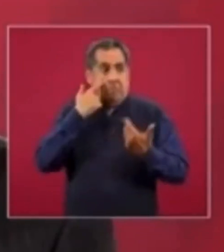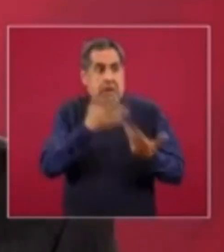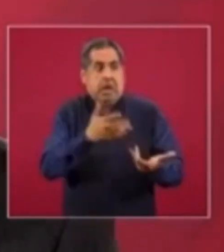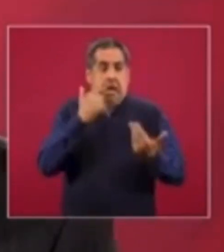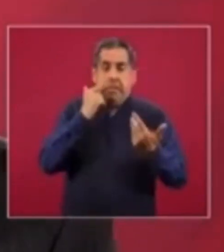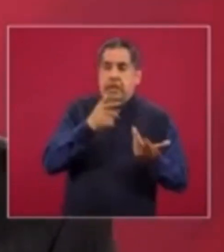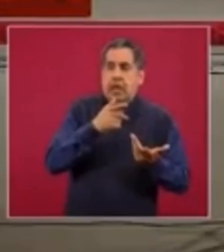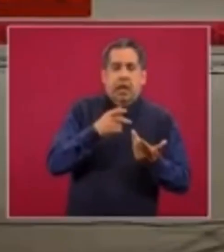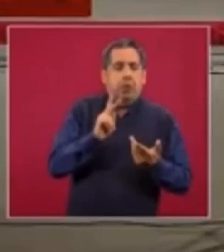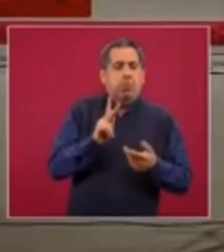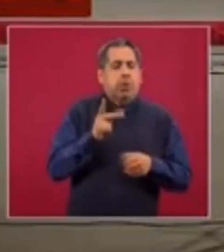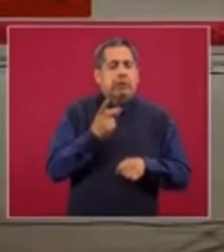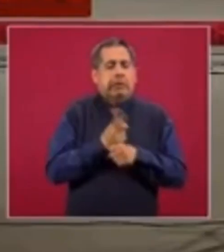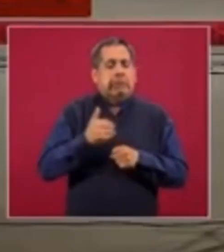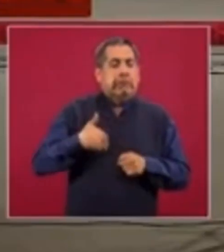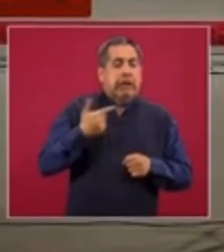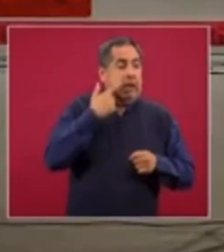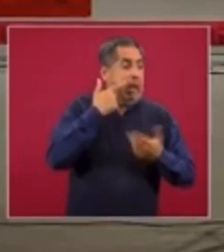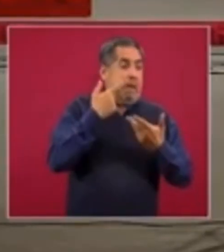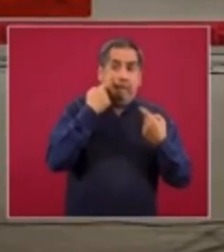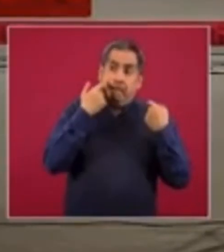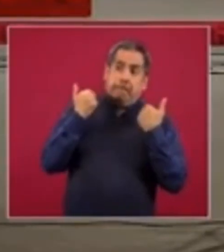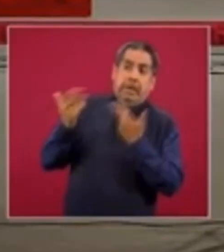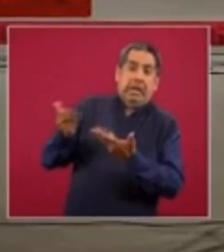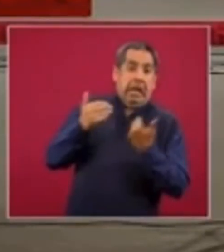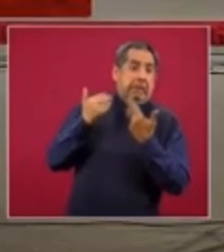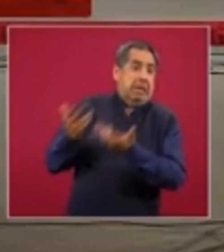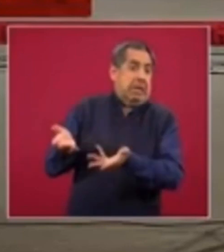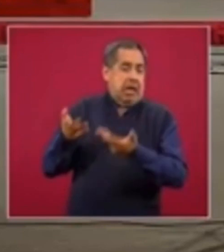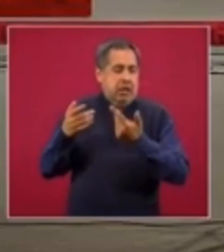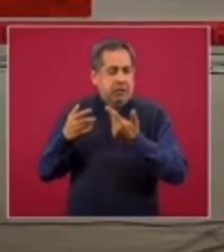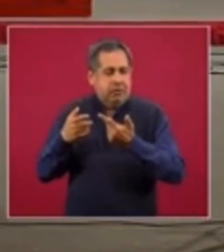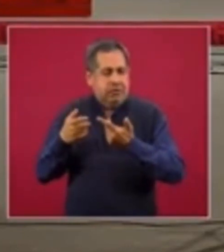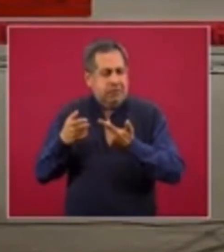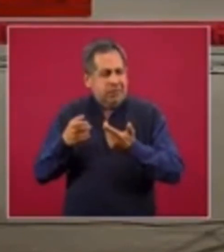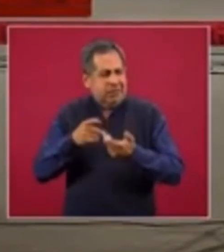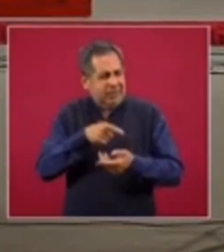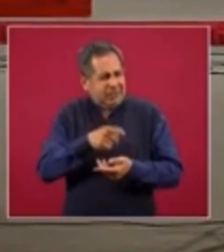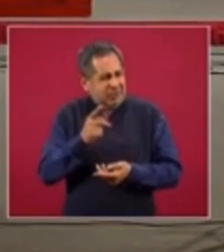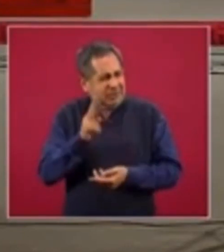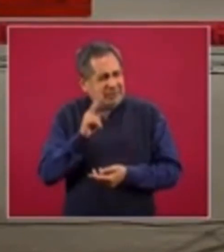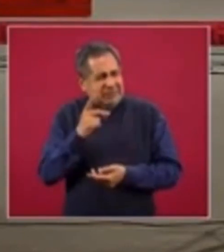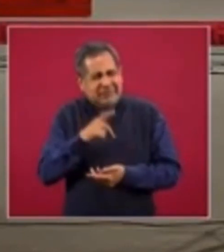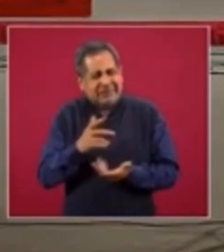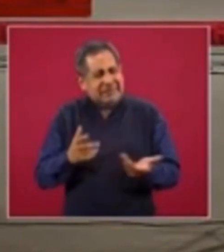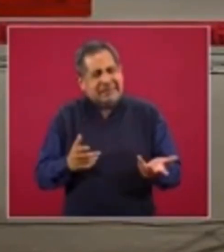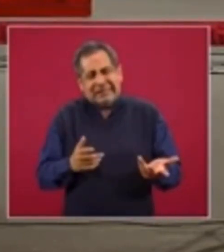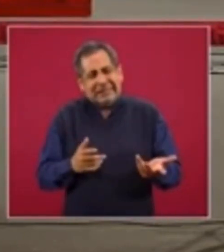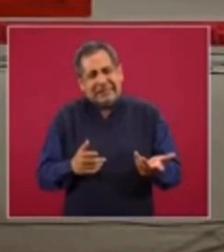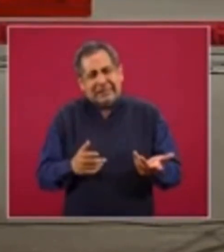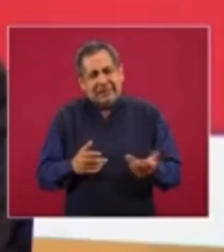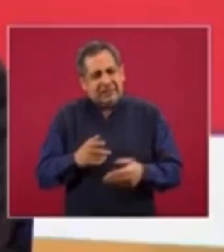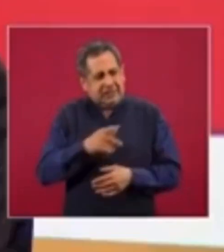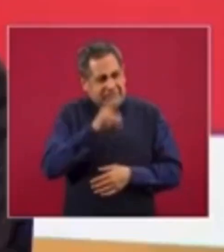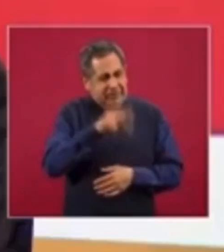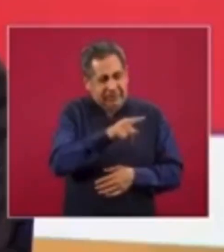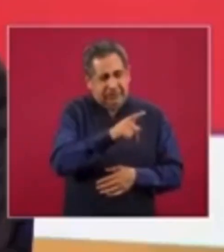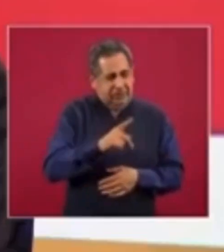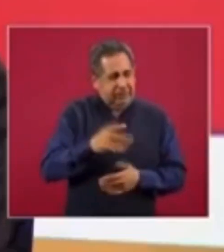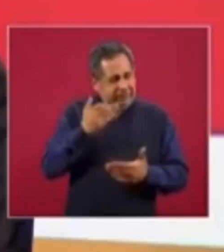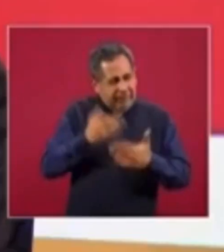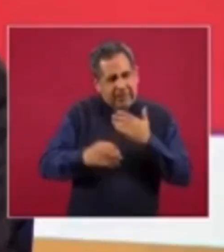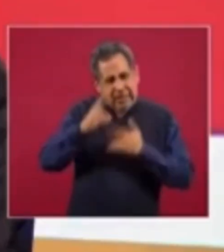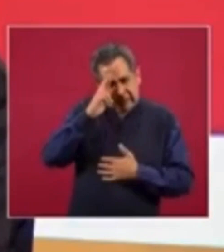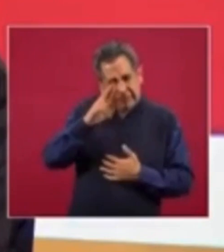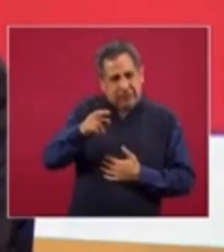de publicidad, casi parece, de un hecho tan dramático. Y lo considero personalmente que es también poco respetuoso para las